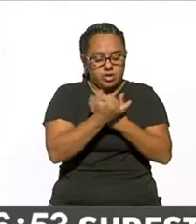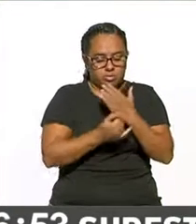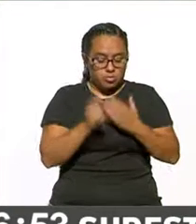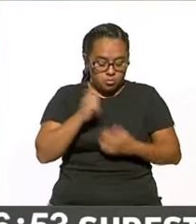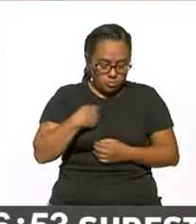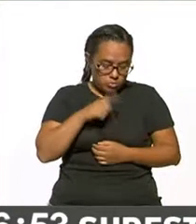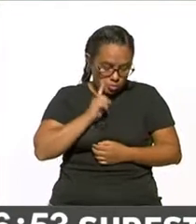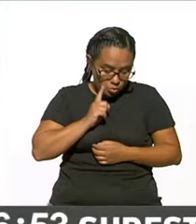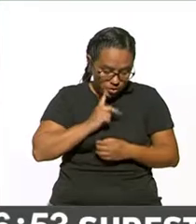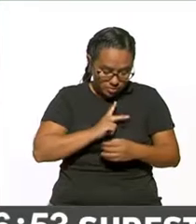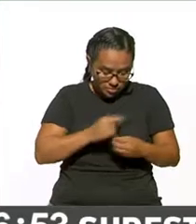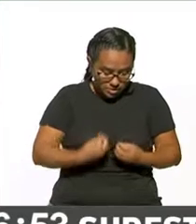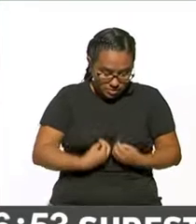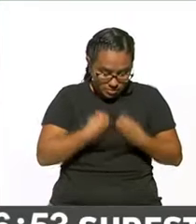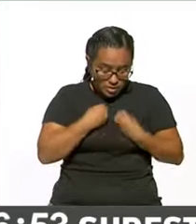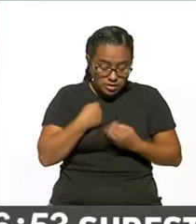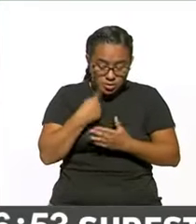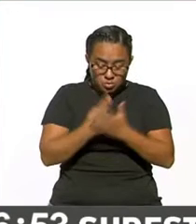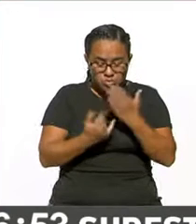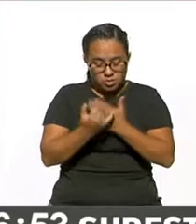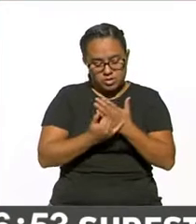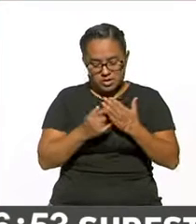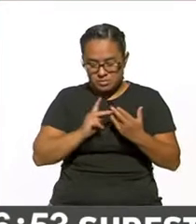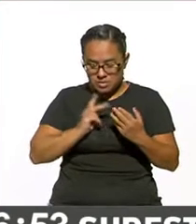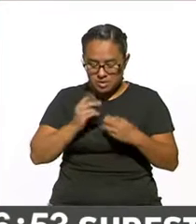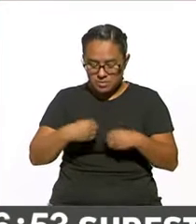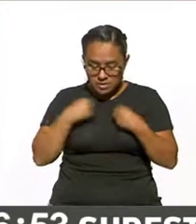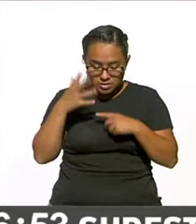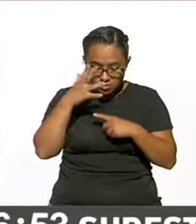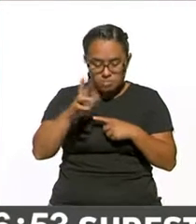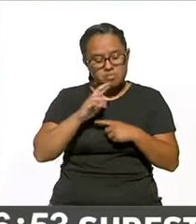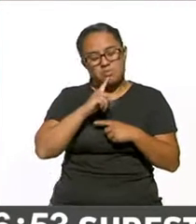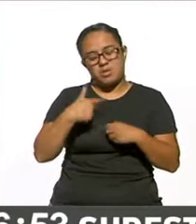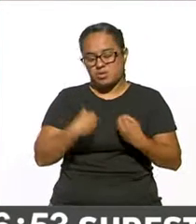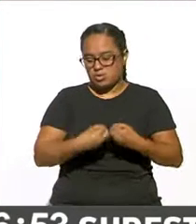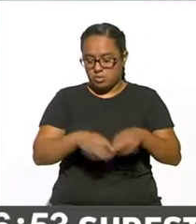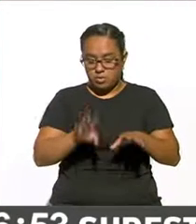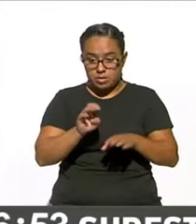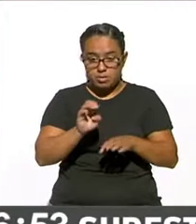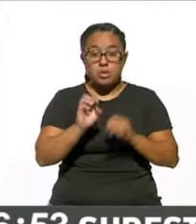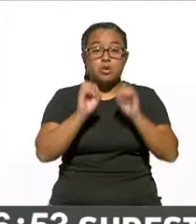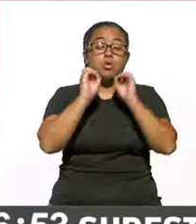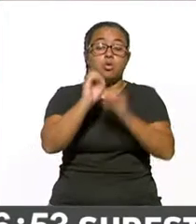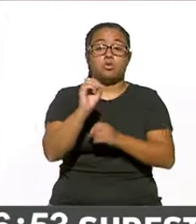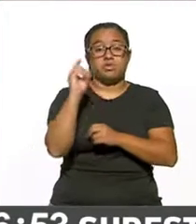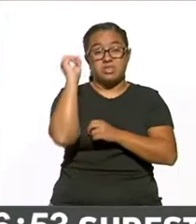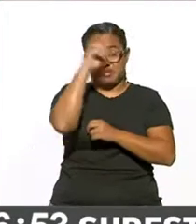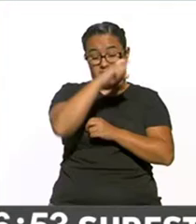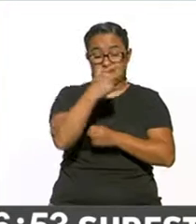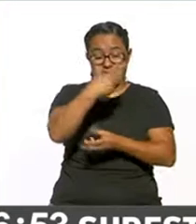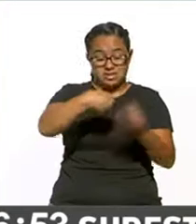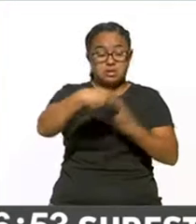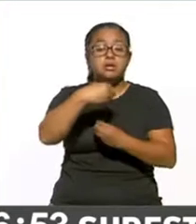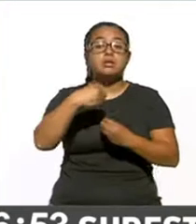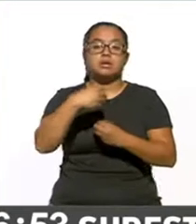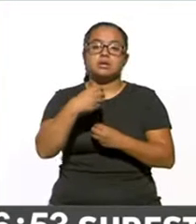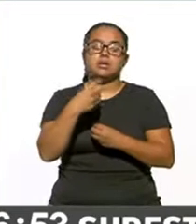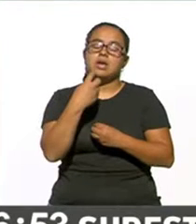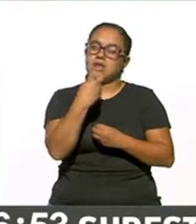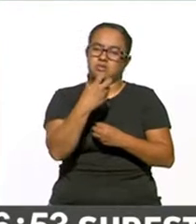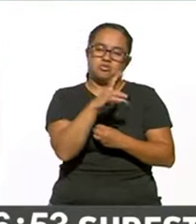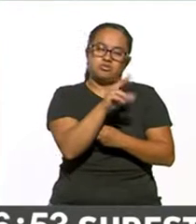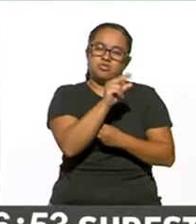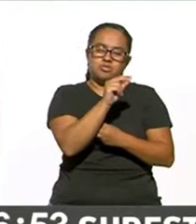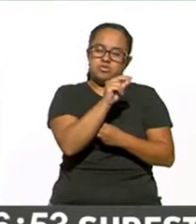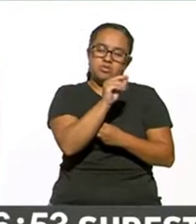mujer se ven afectados, o por escasez de recursos incluso, si ves, el público, el ciudadano mayor